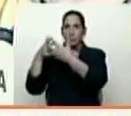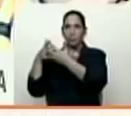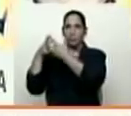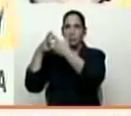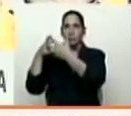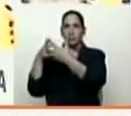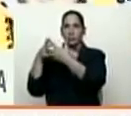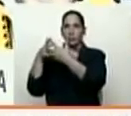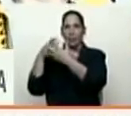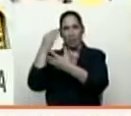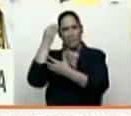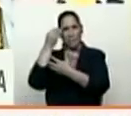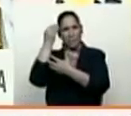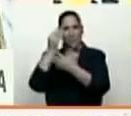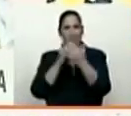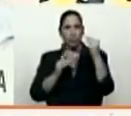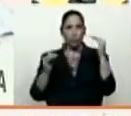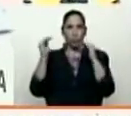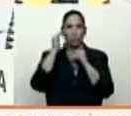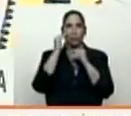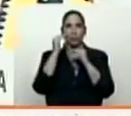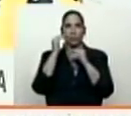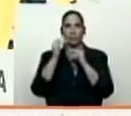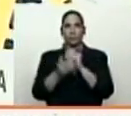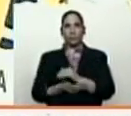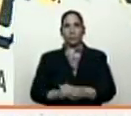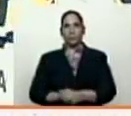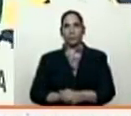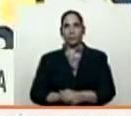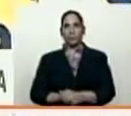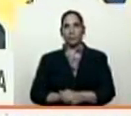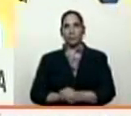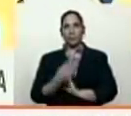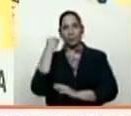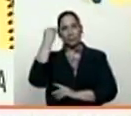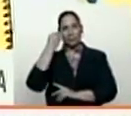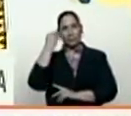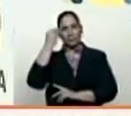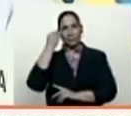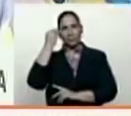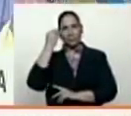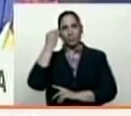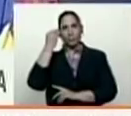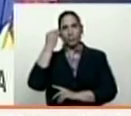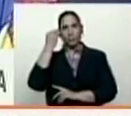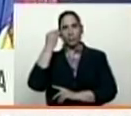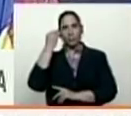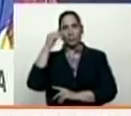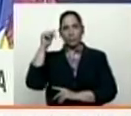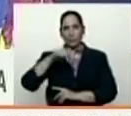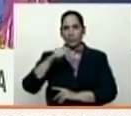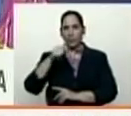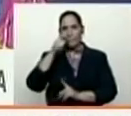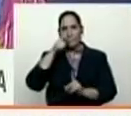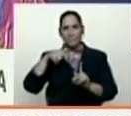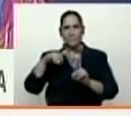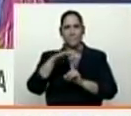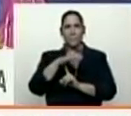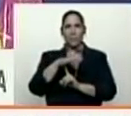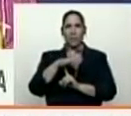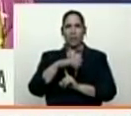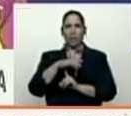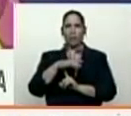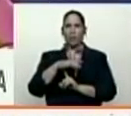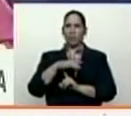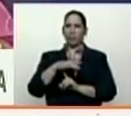Los que se creen superiores, los que creen que a este pueblo se le pueden dar